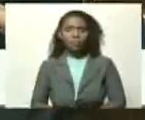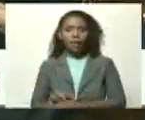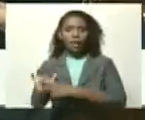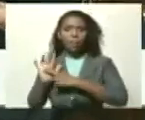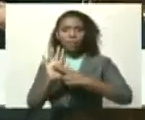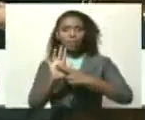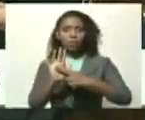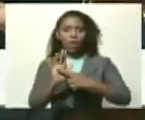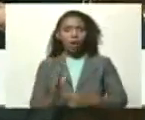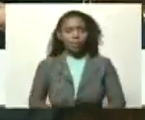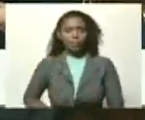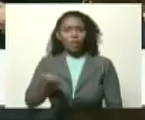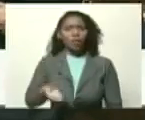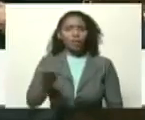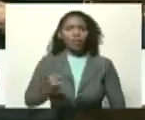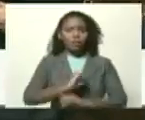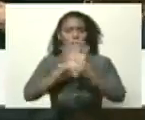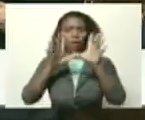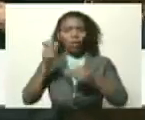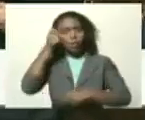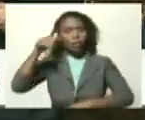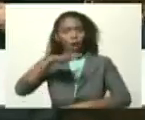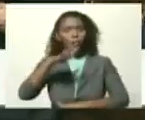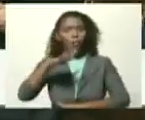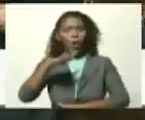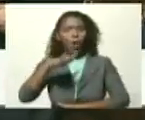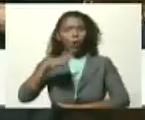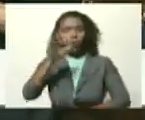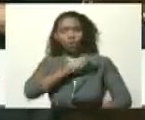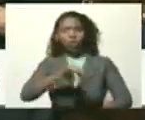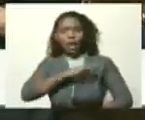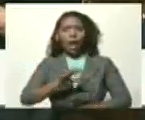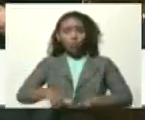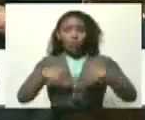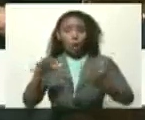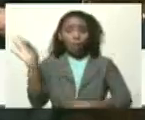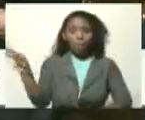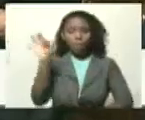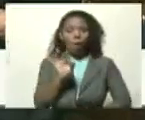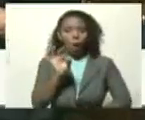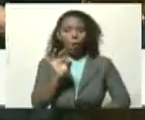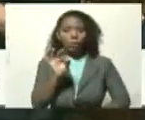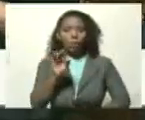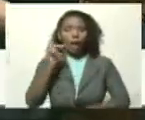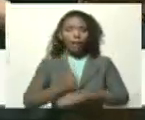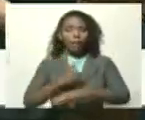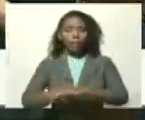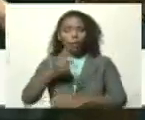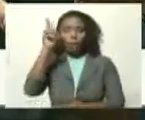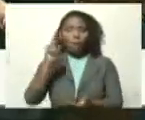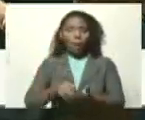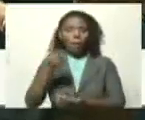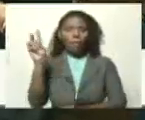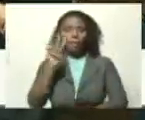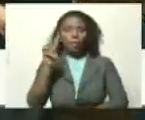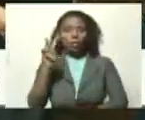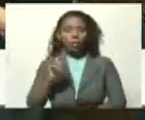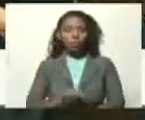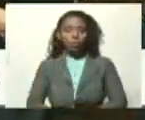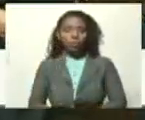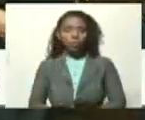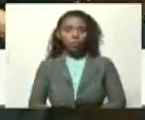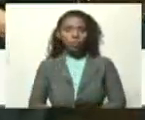representación genuina del pueblo soberano para el cual ha sido electo en el periodo 2022.